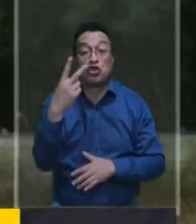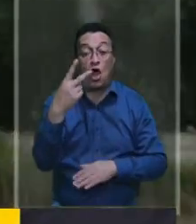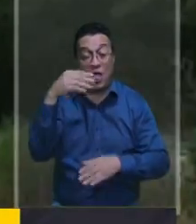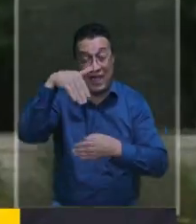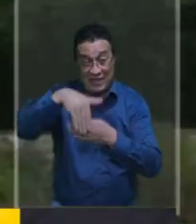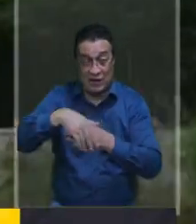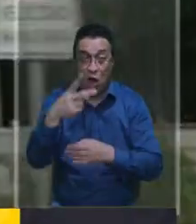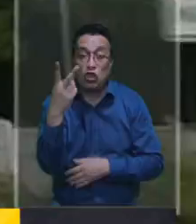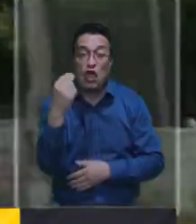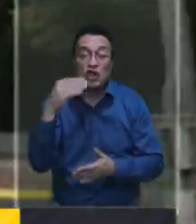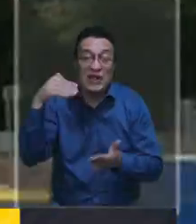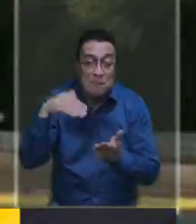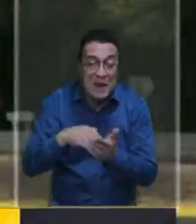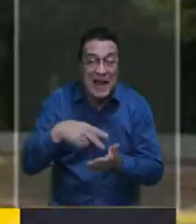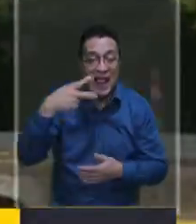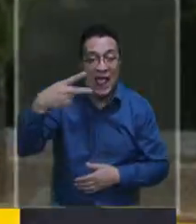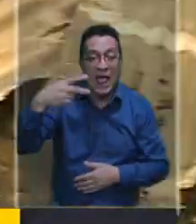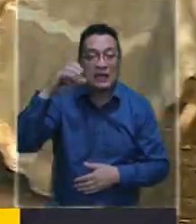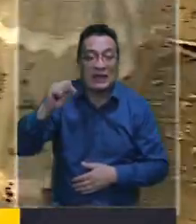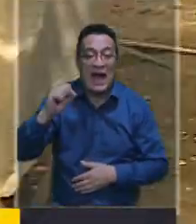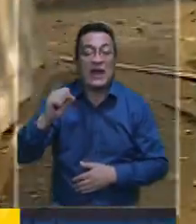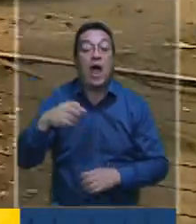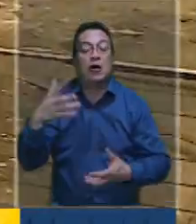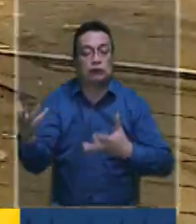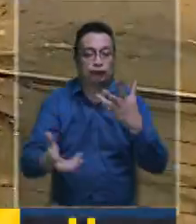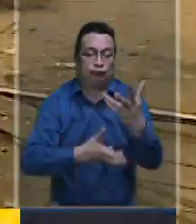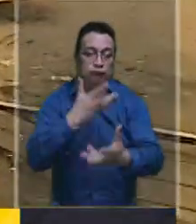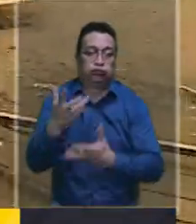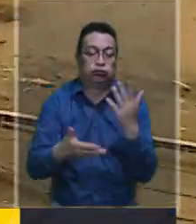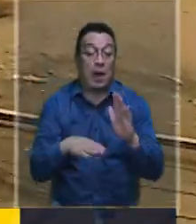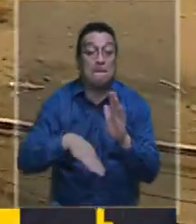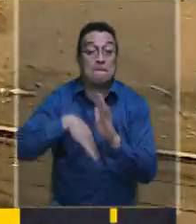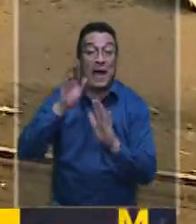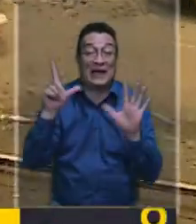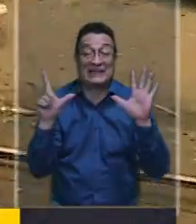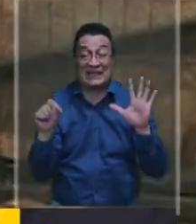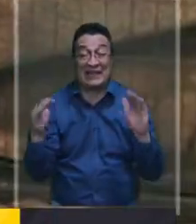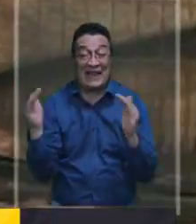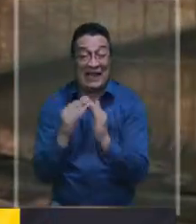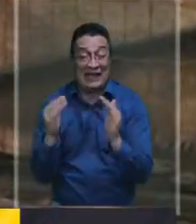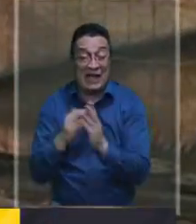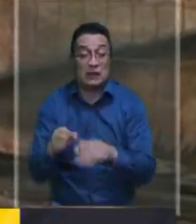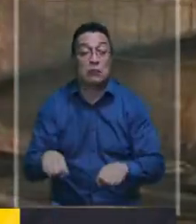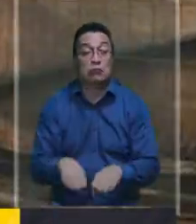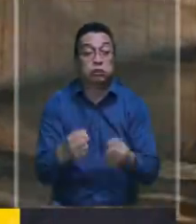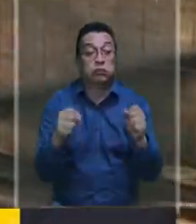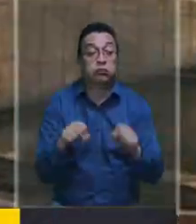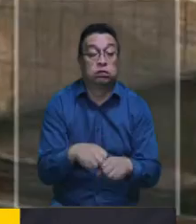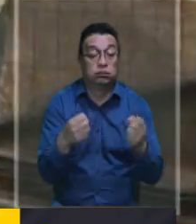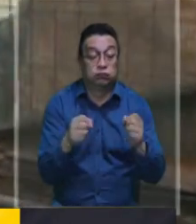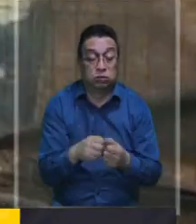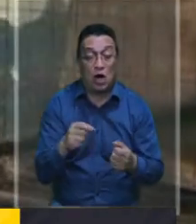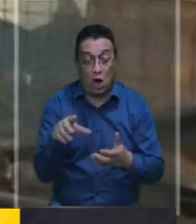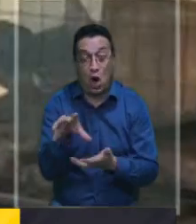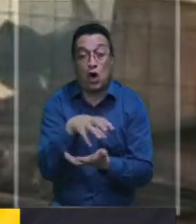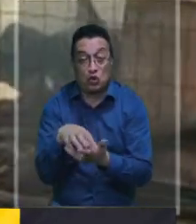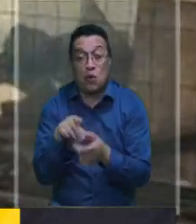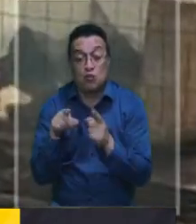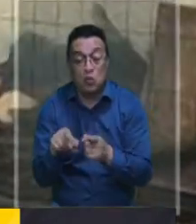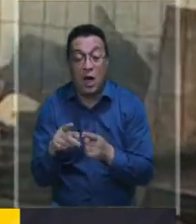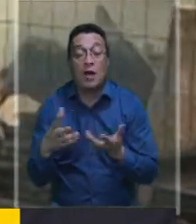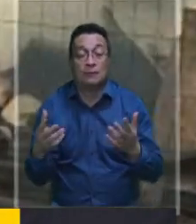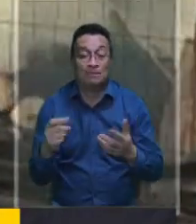12.000 hectáreas habían sido consumidas, más de 70 casas destruidas, pero también de esta comuna son las primeras